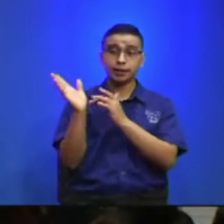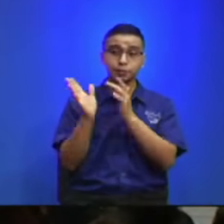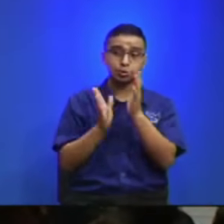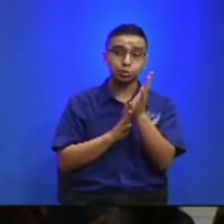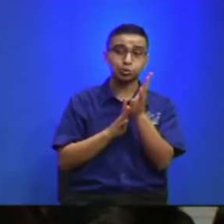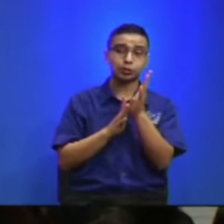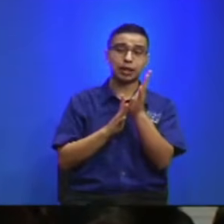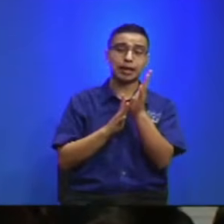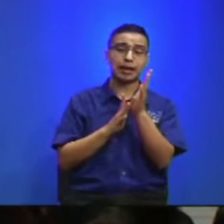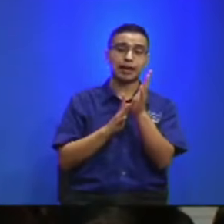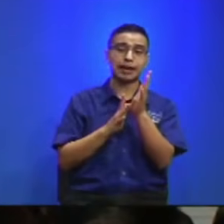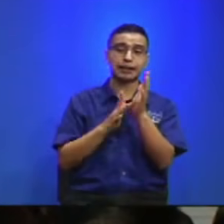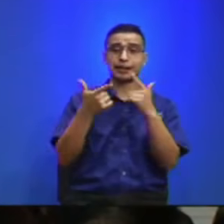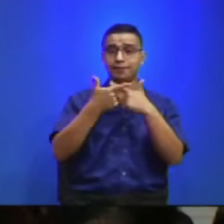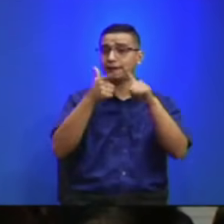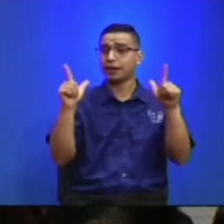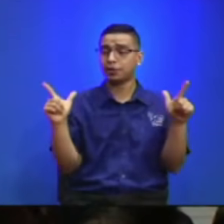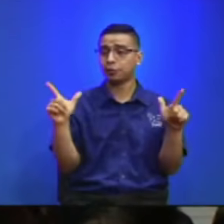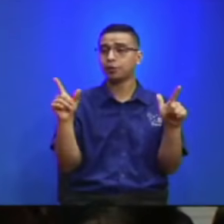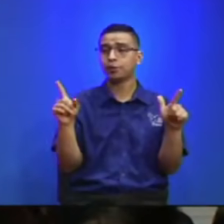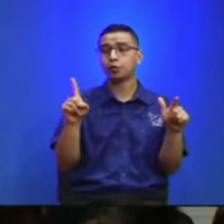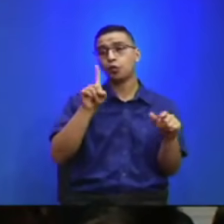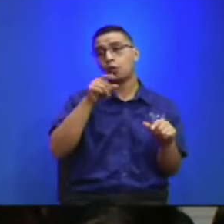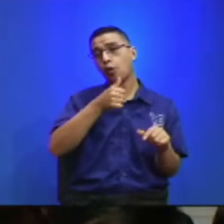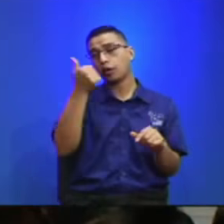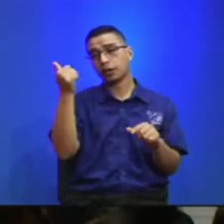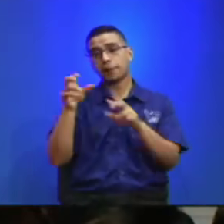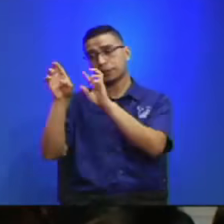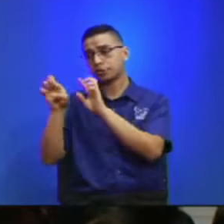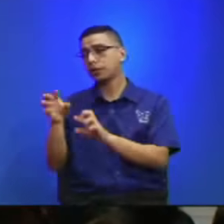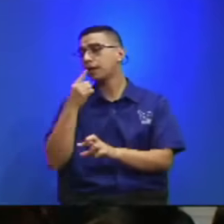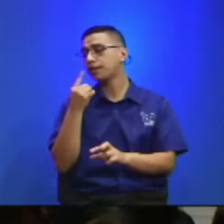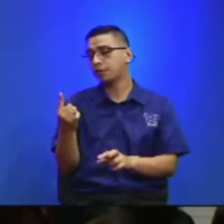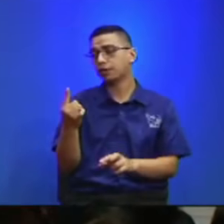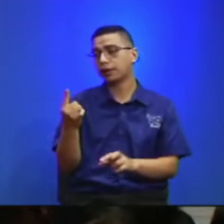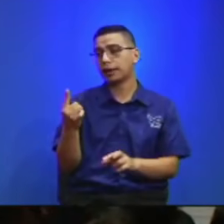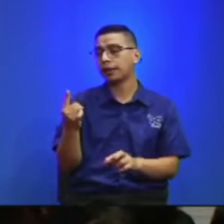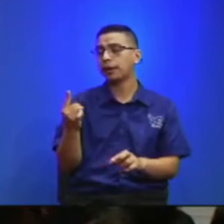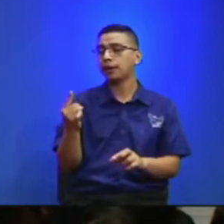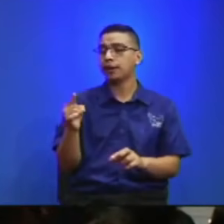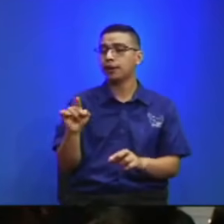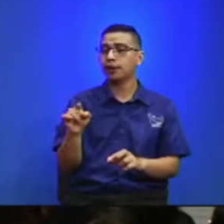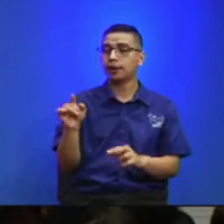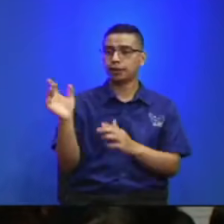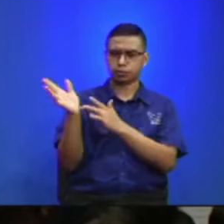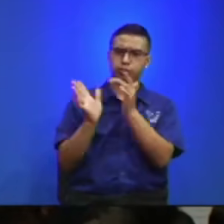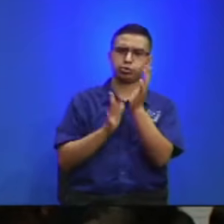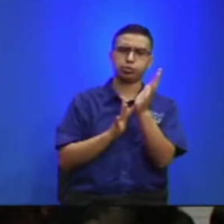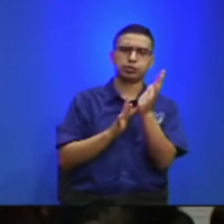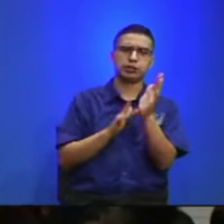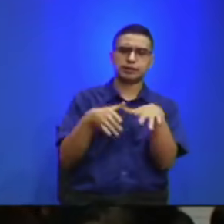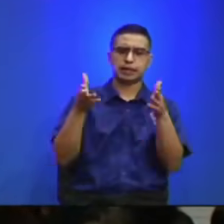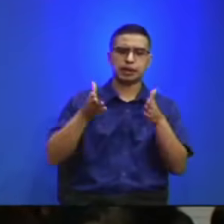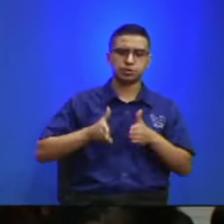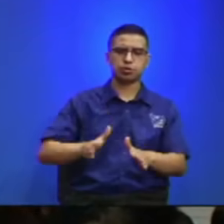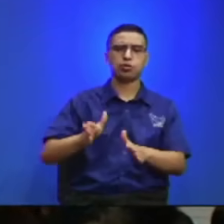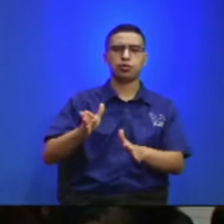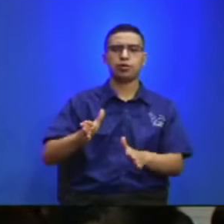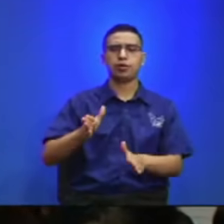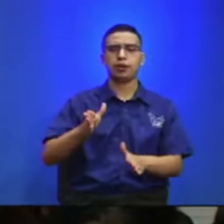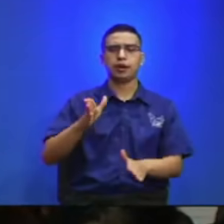bueno y le dio otro par de argumentos teológicos natanael y desarmó a